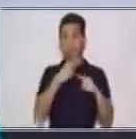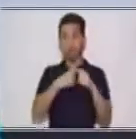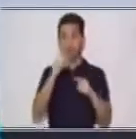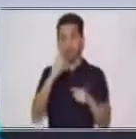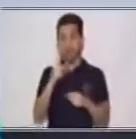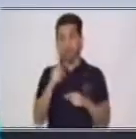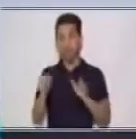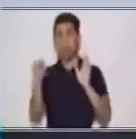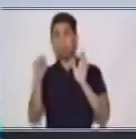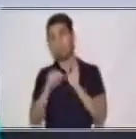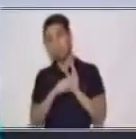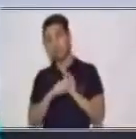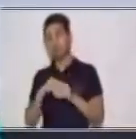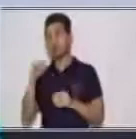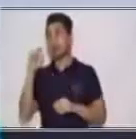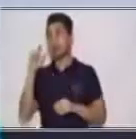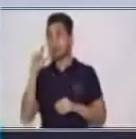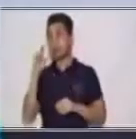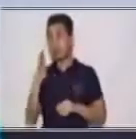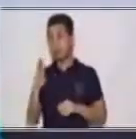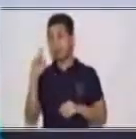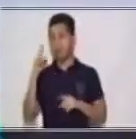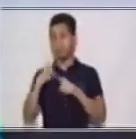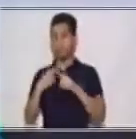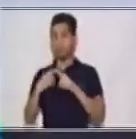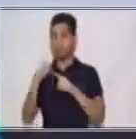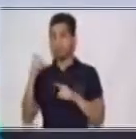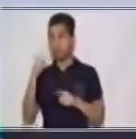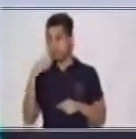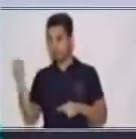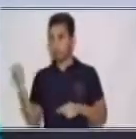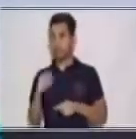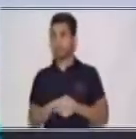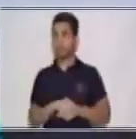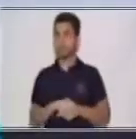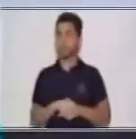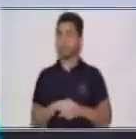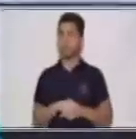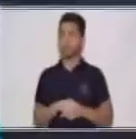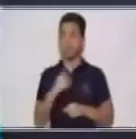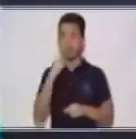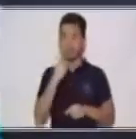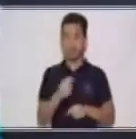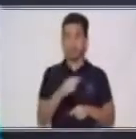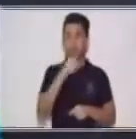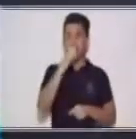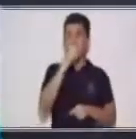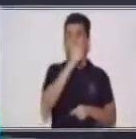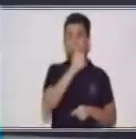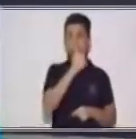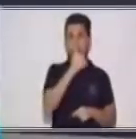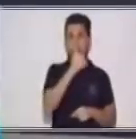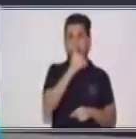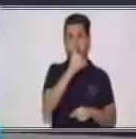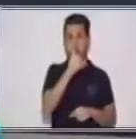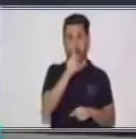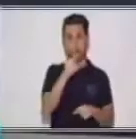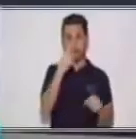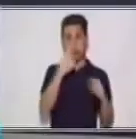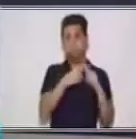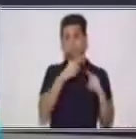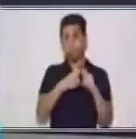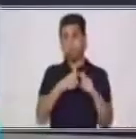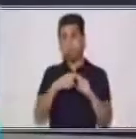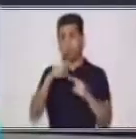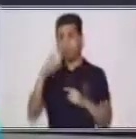acá, aplicado ya con nuestra determinante. Veamos de que tenemos este producto menos este